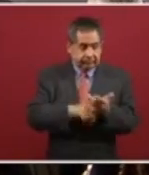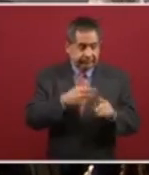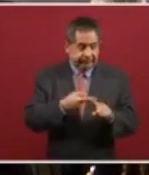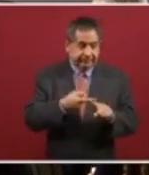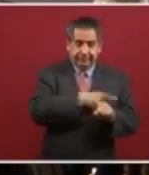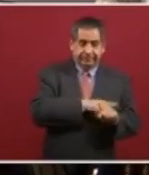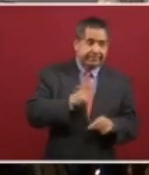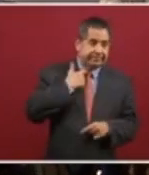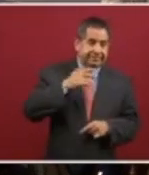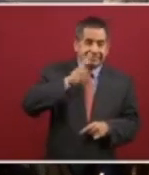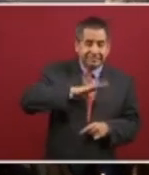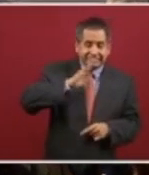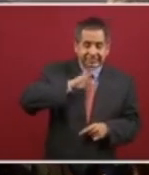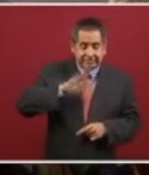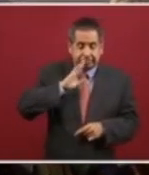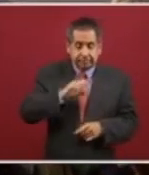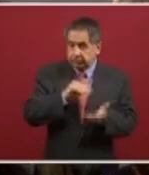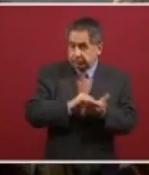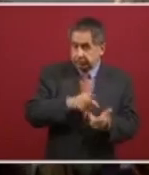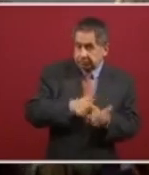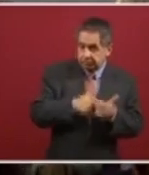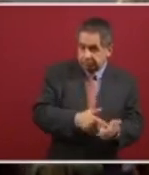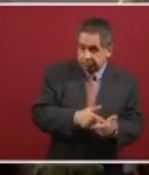antecedentes no van a poder